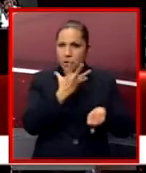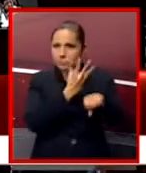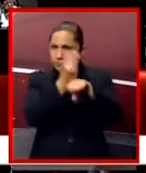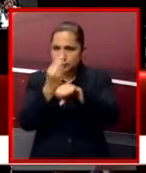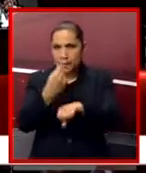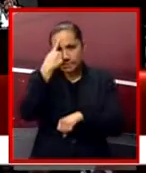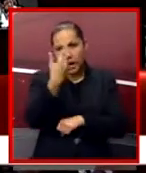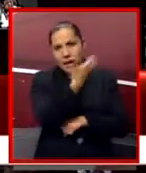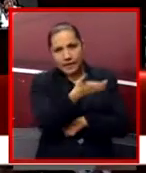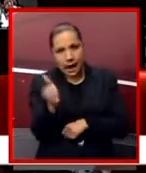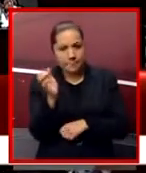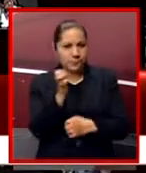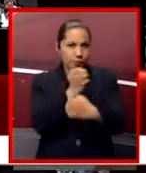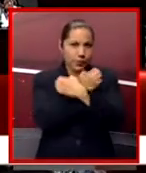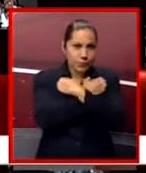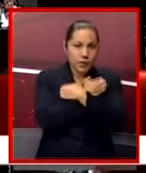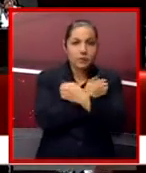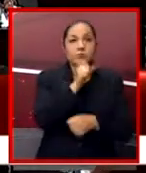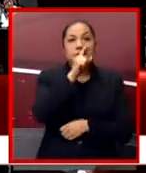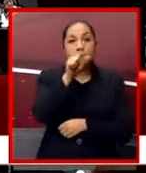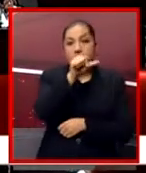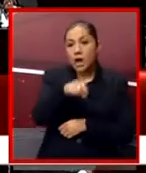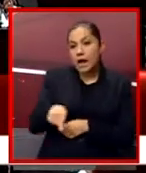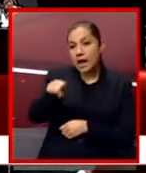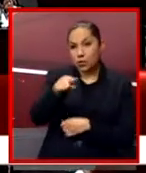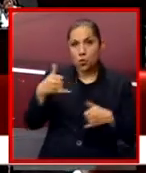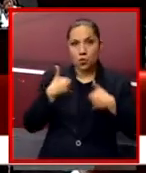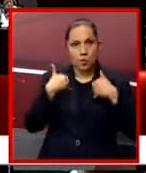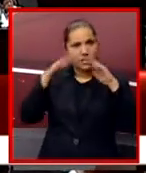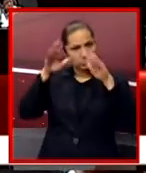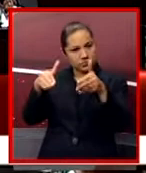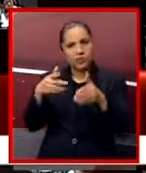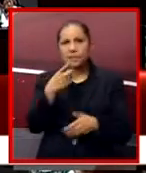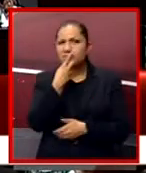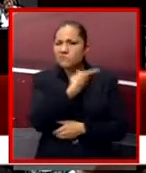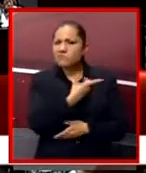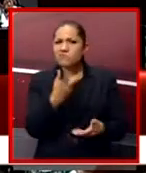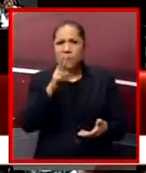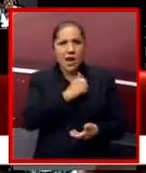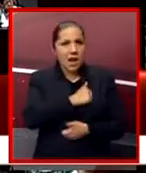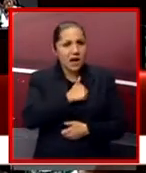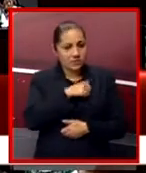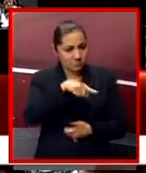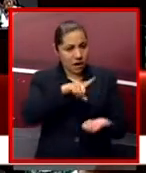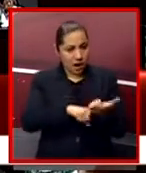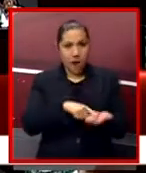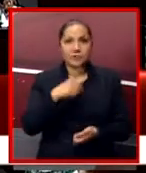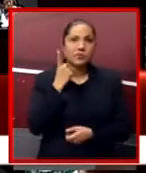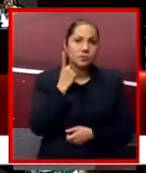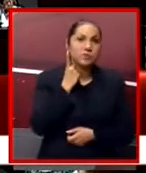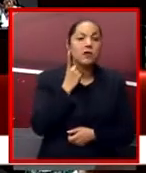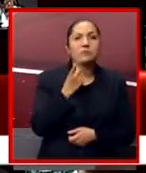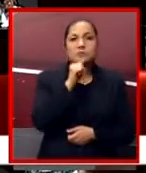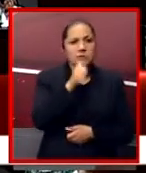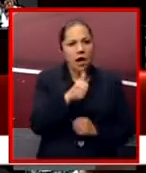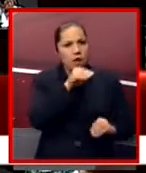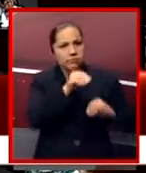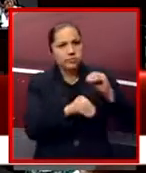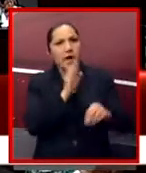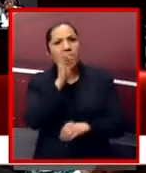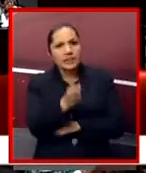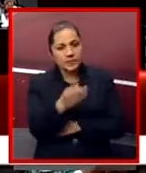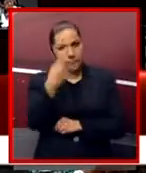educación, en el campo y especialmente en los jóvenes. Lamentó que el Congreso no haya aprobado las reformas para eliminar el financiamiento público a